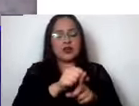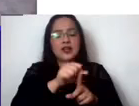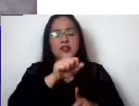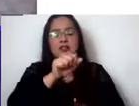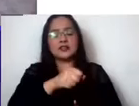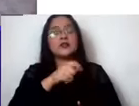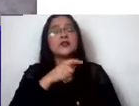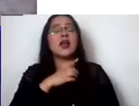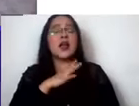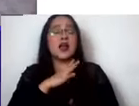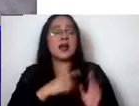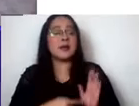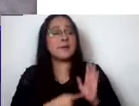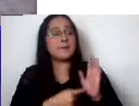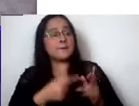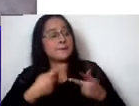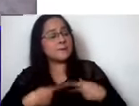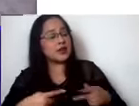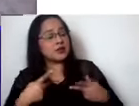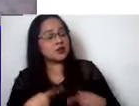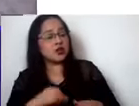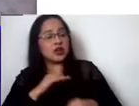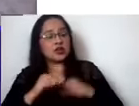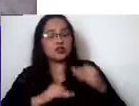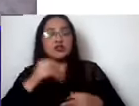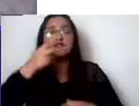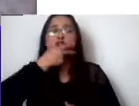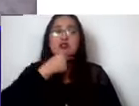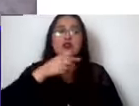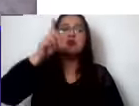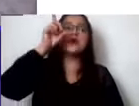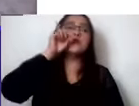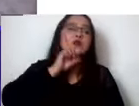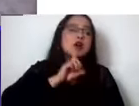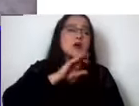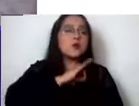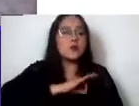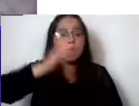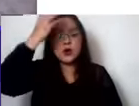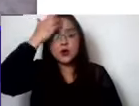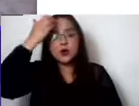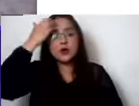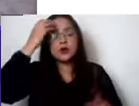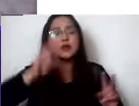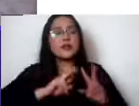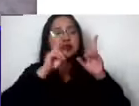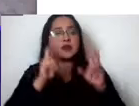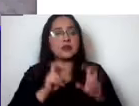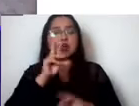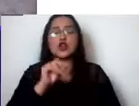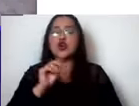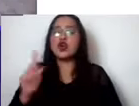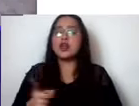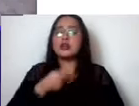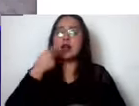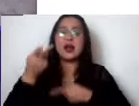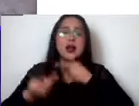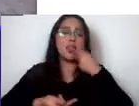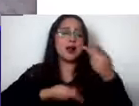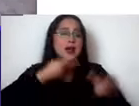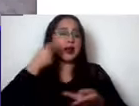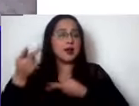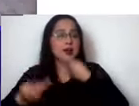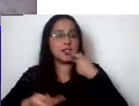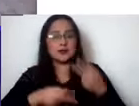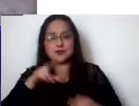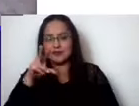a personas, en general, hombres, mujeres. No es un discurso, estás haciendo patente